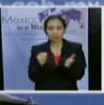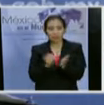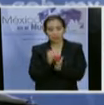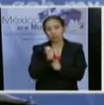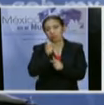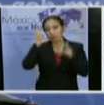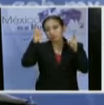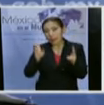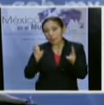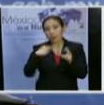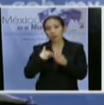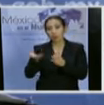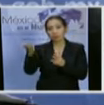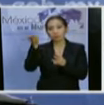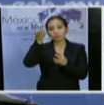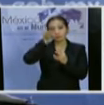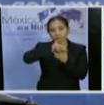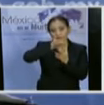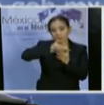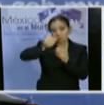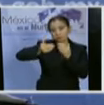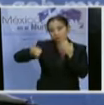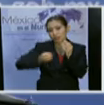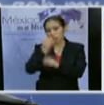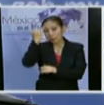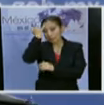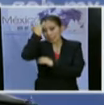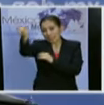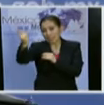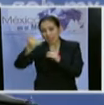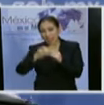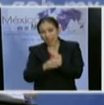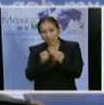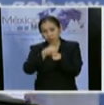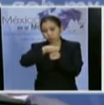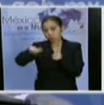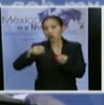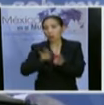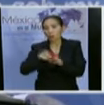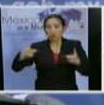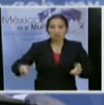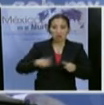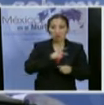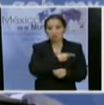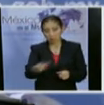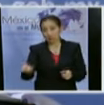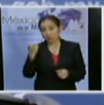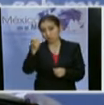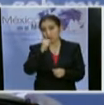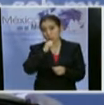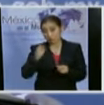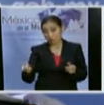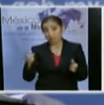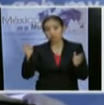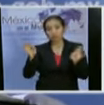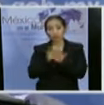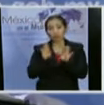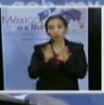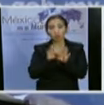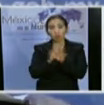tema de la distribución, de una nueva idea de distribución de la riqueza. Y eso tiene que estar también, digamos,